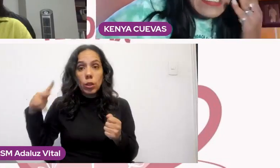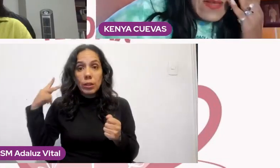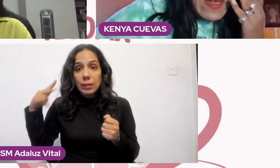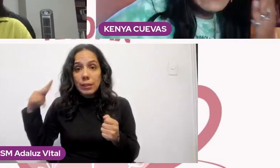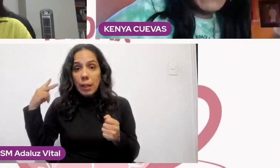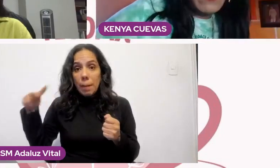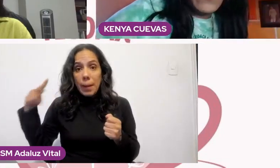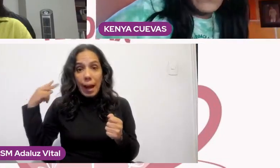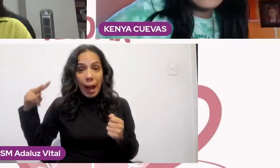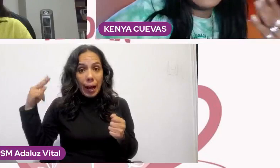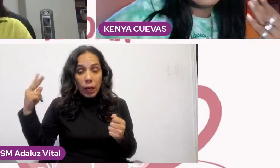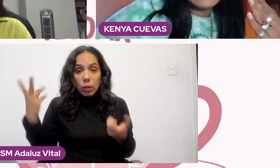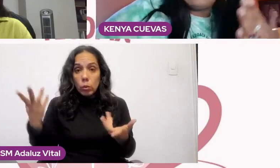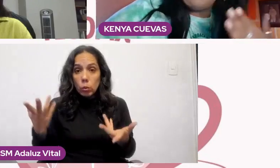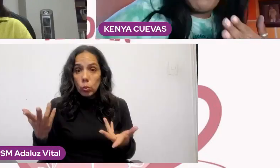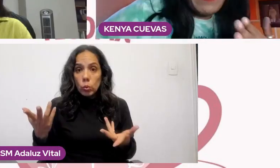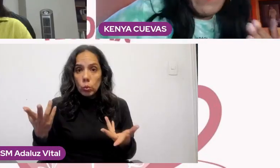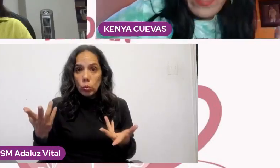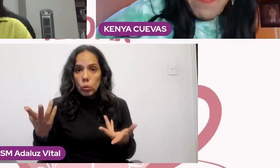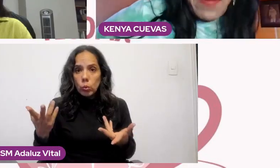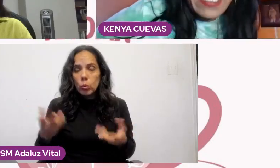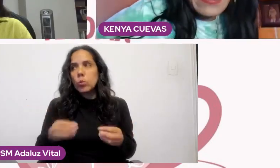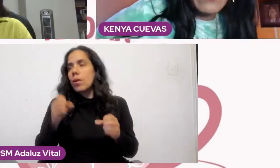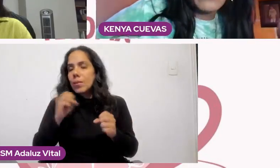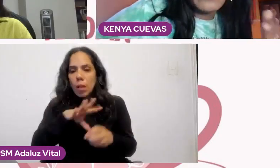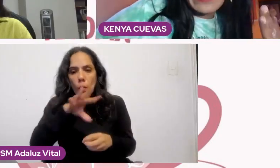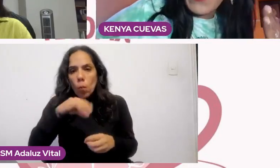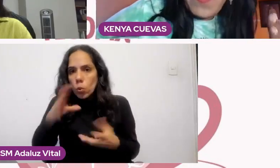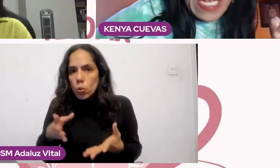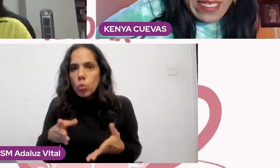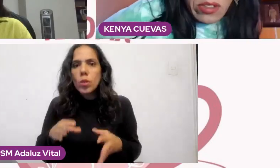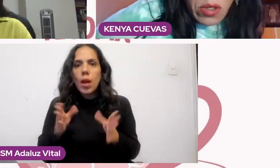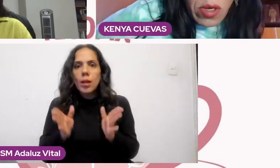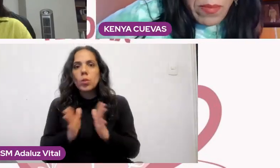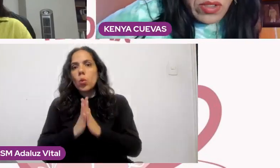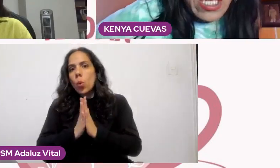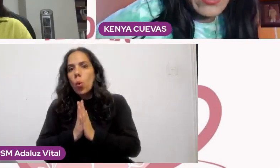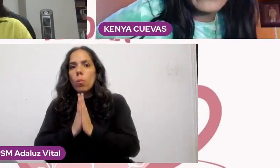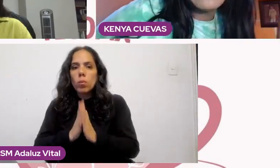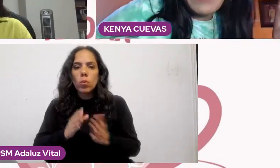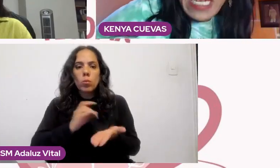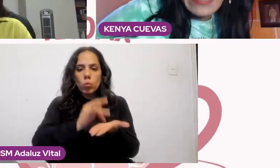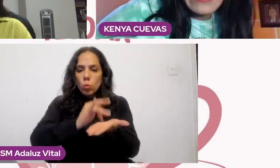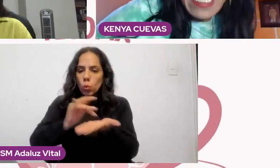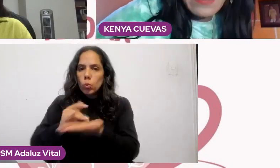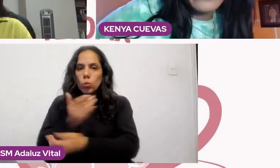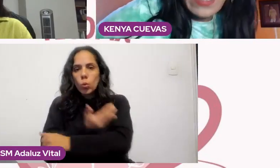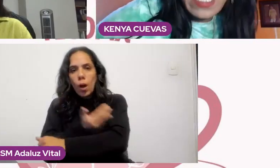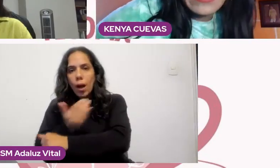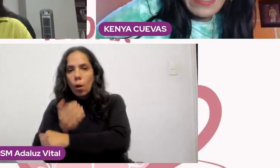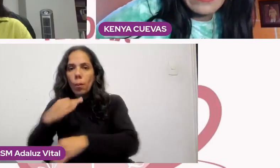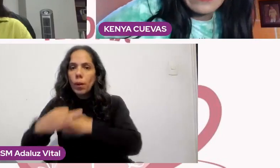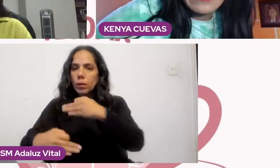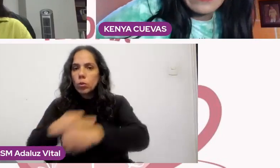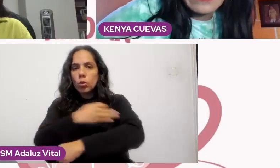pues sensibilizando a los jueces, el MP muy empático, acompañando todo el proceso, también el área